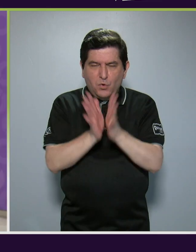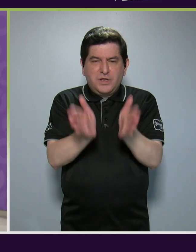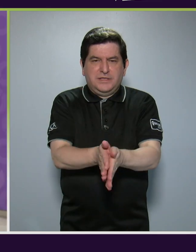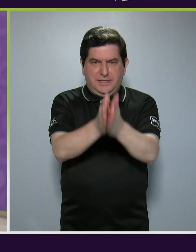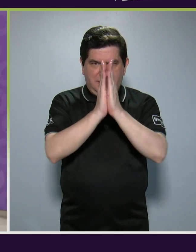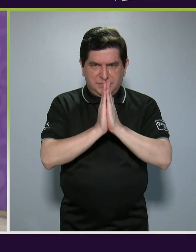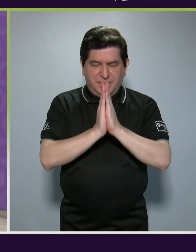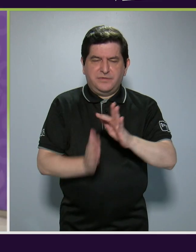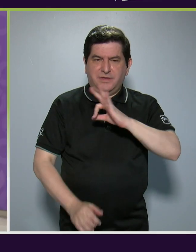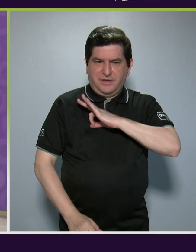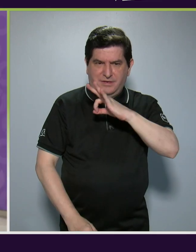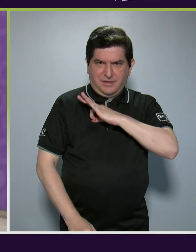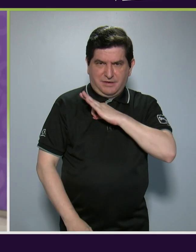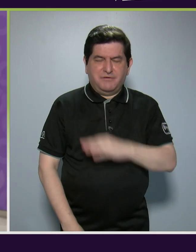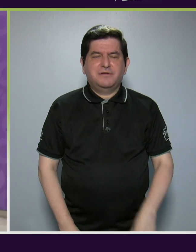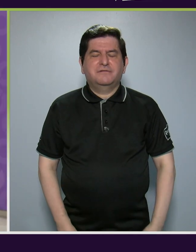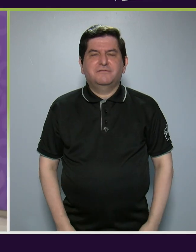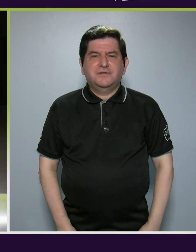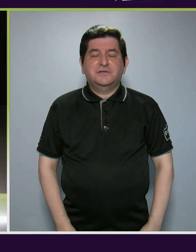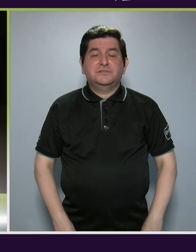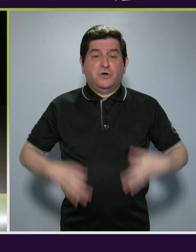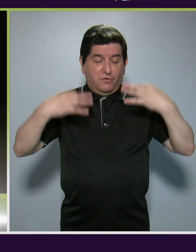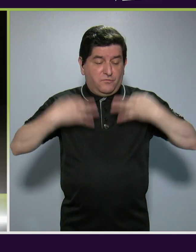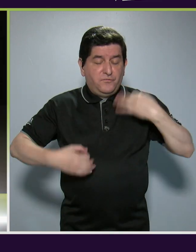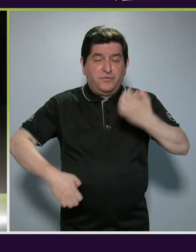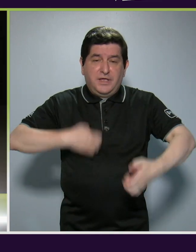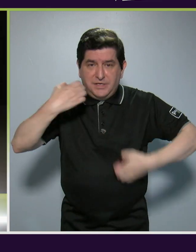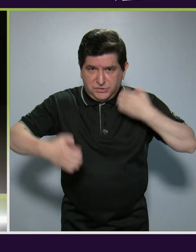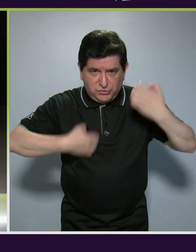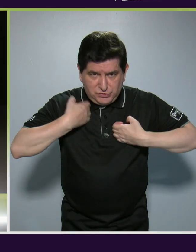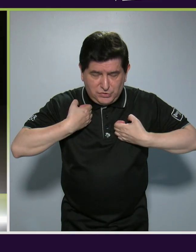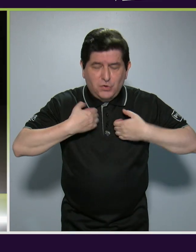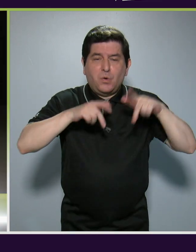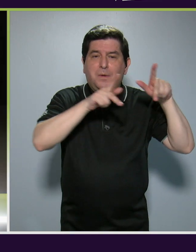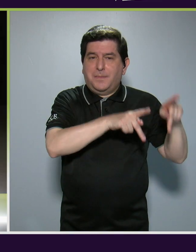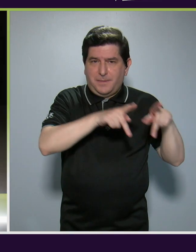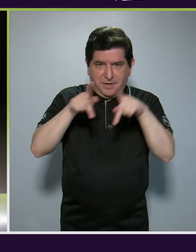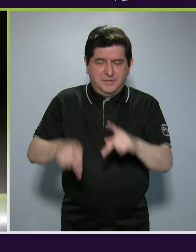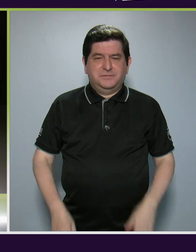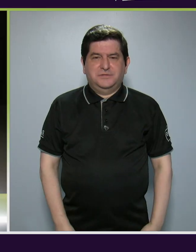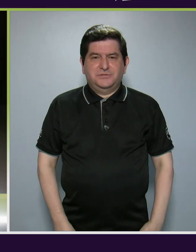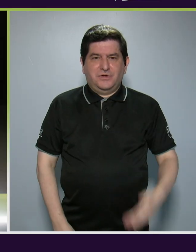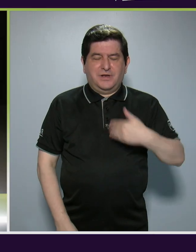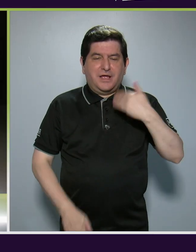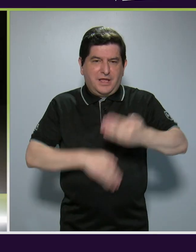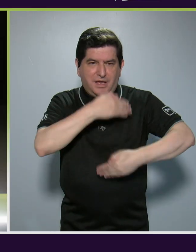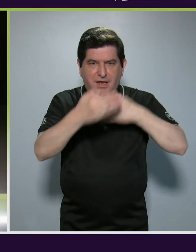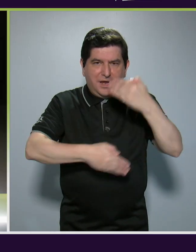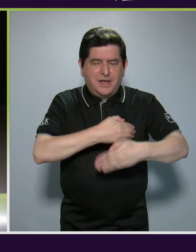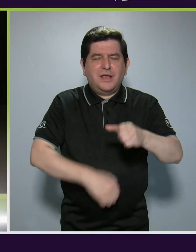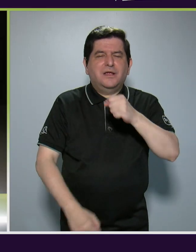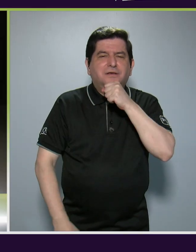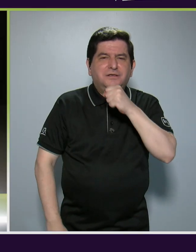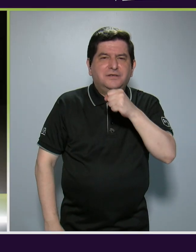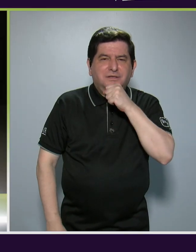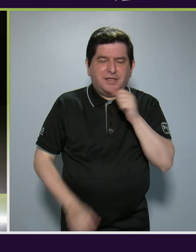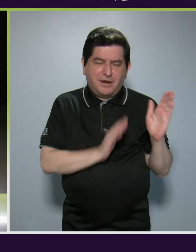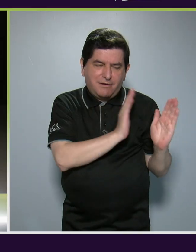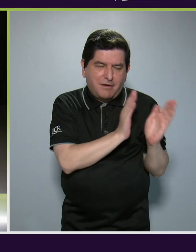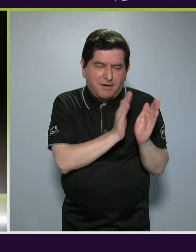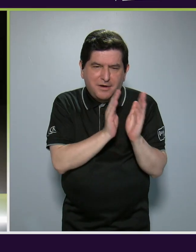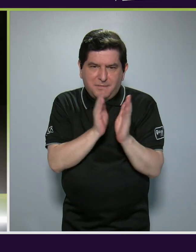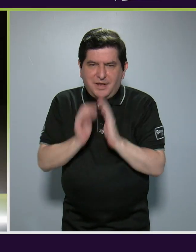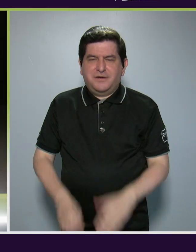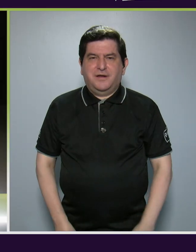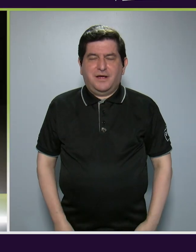que favorezcan el bienestar físico y emocional de las personas, y tener estos procesos de envejecimiento planificados con